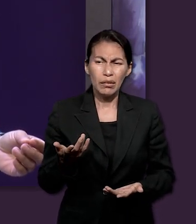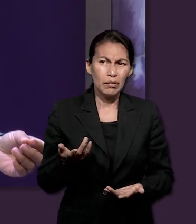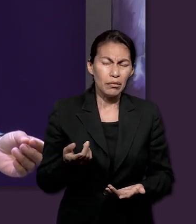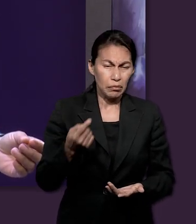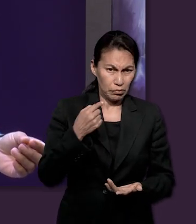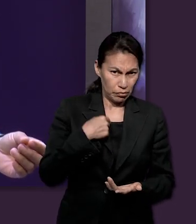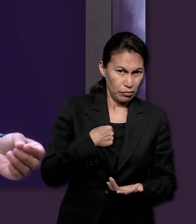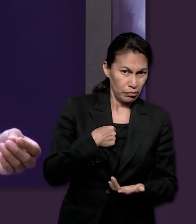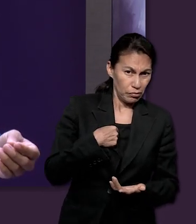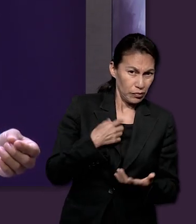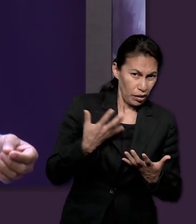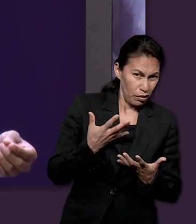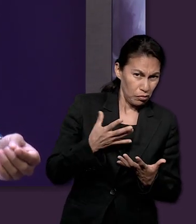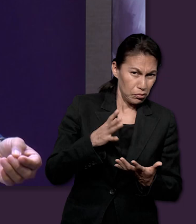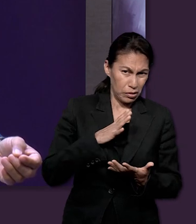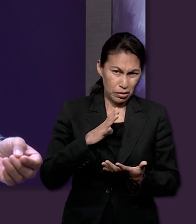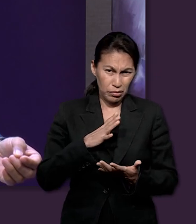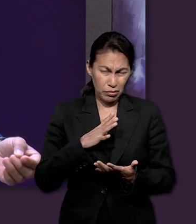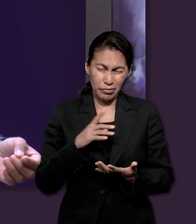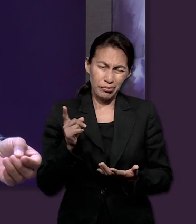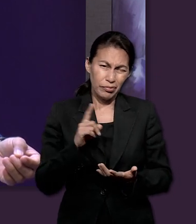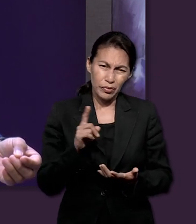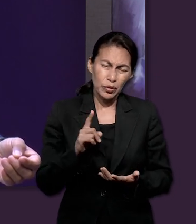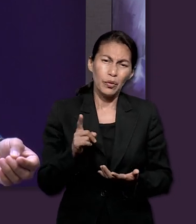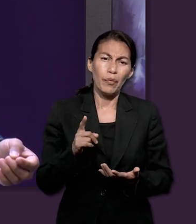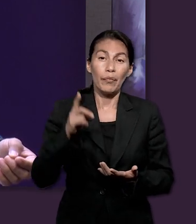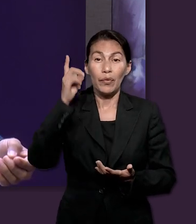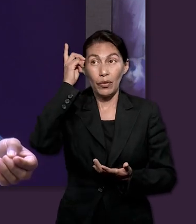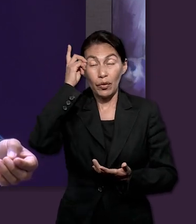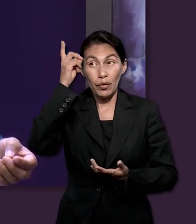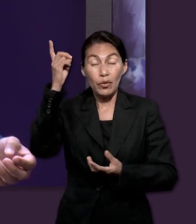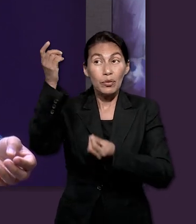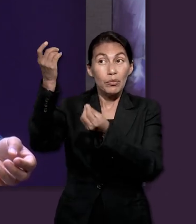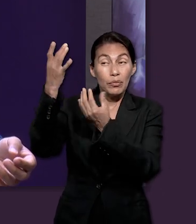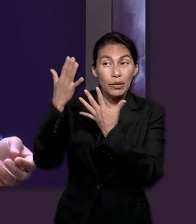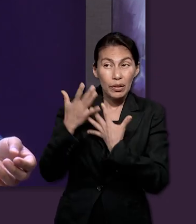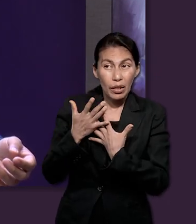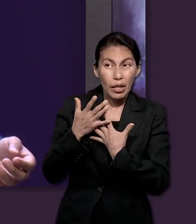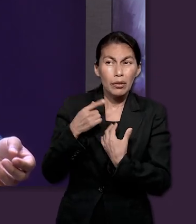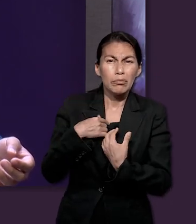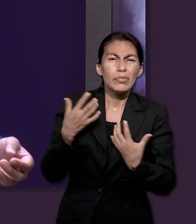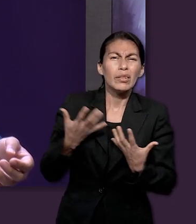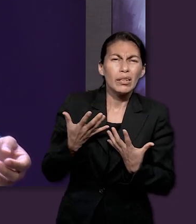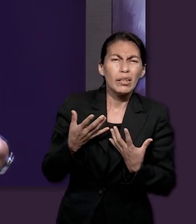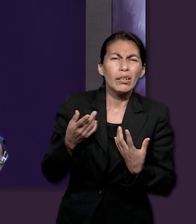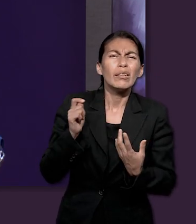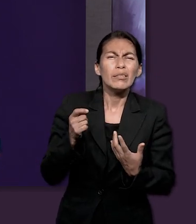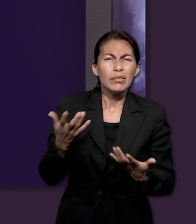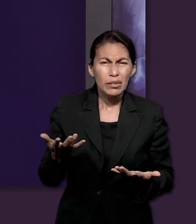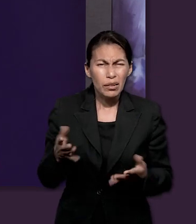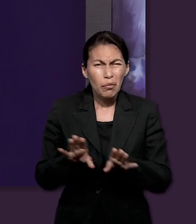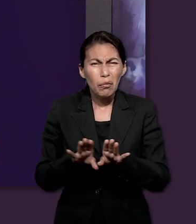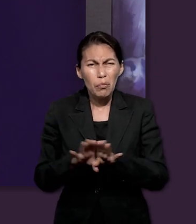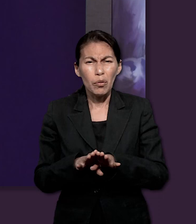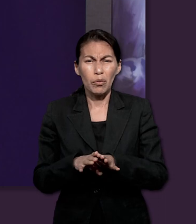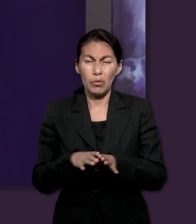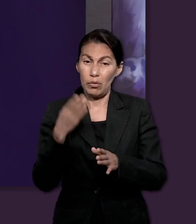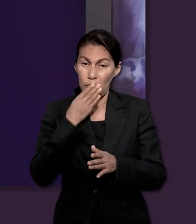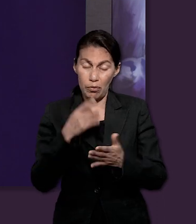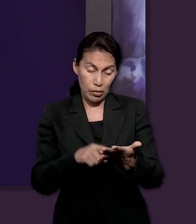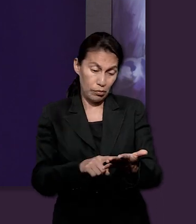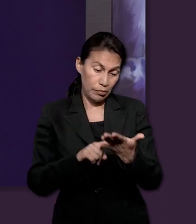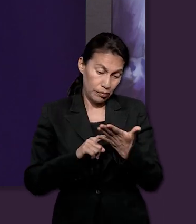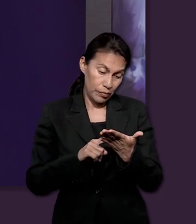que nosotros tenemos o hacemos, sino que en lo que Dios nos da también, en su guía, en su palabra,